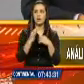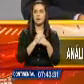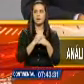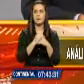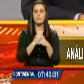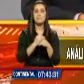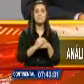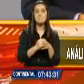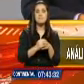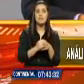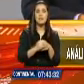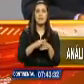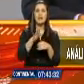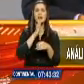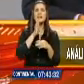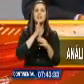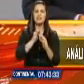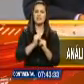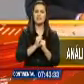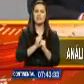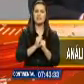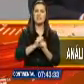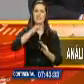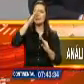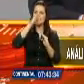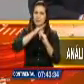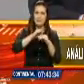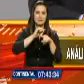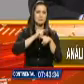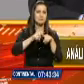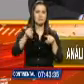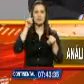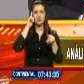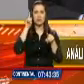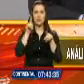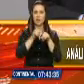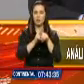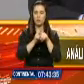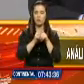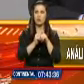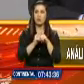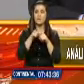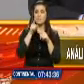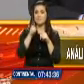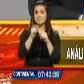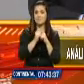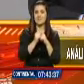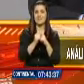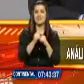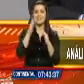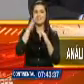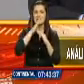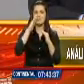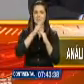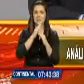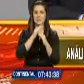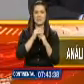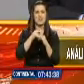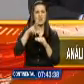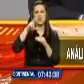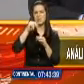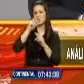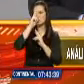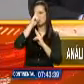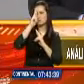tregua humanitaria, pero según este tregua, van violando y